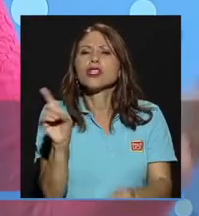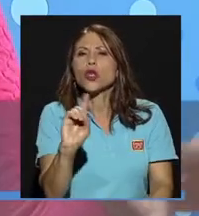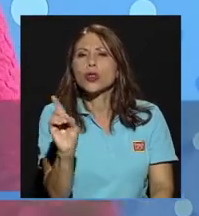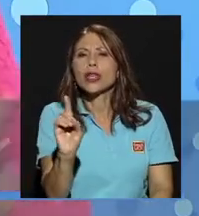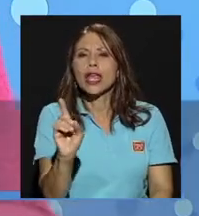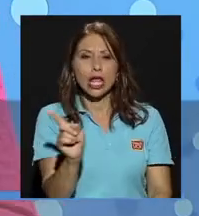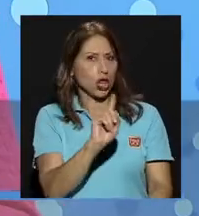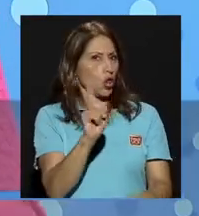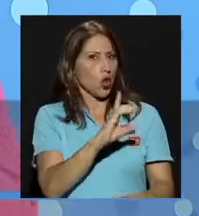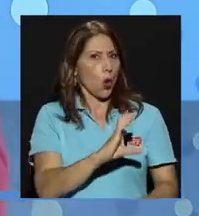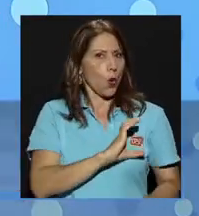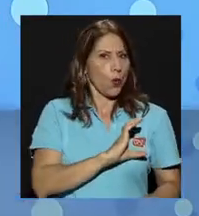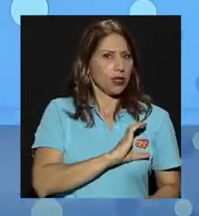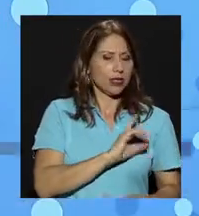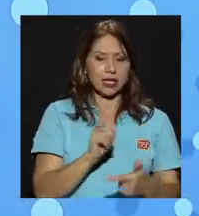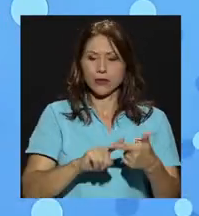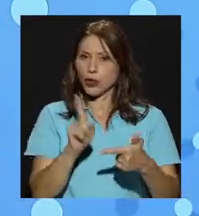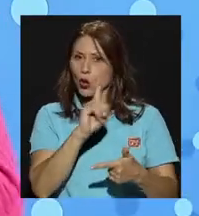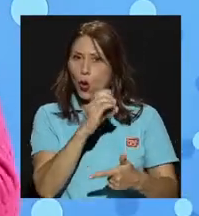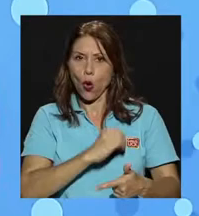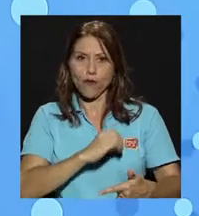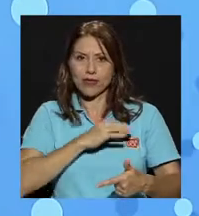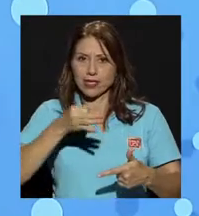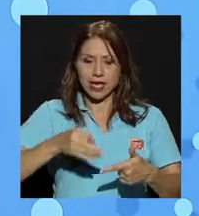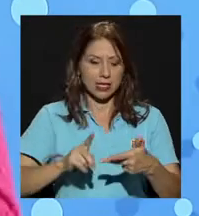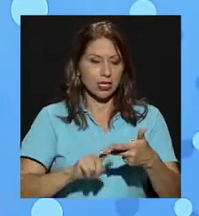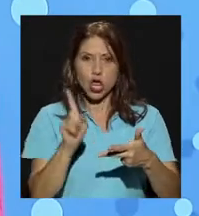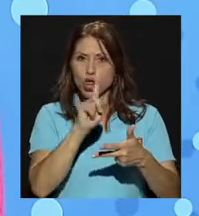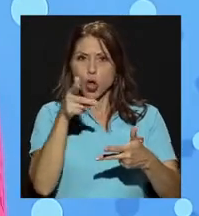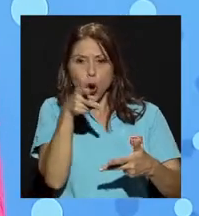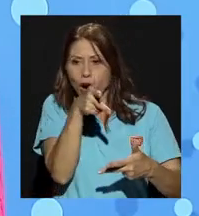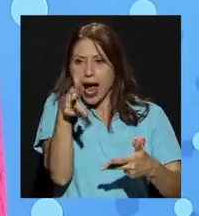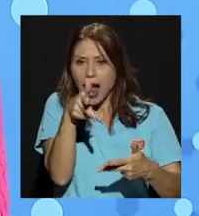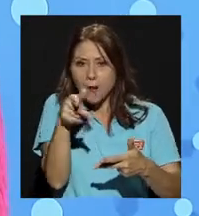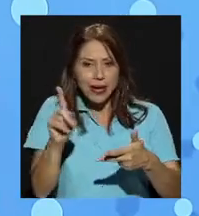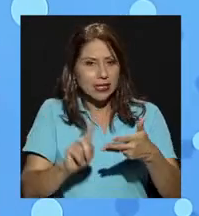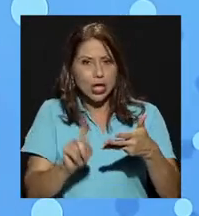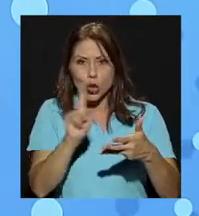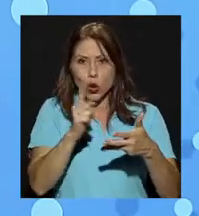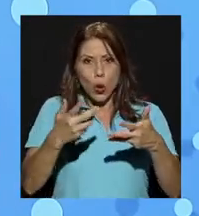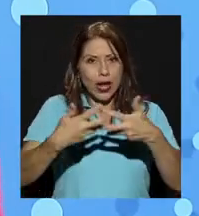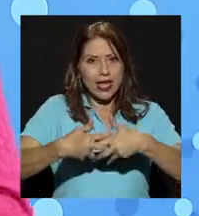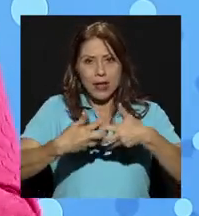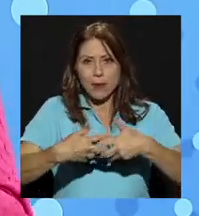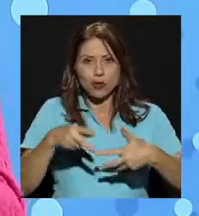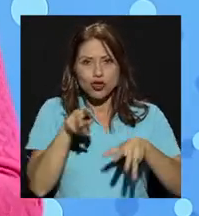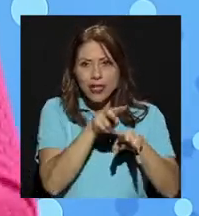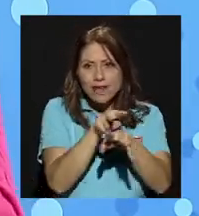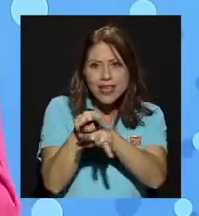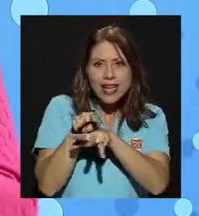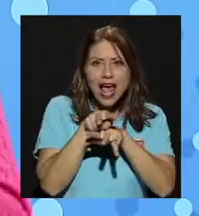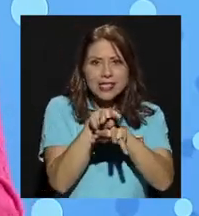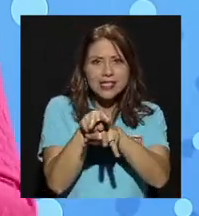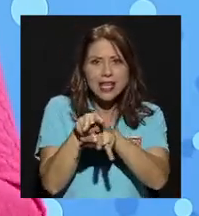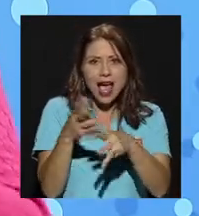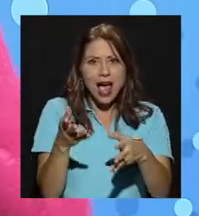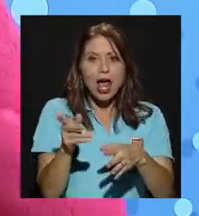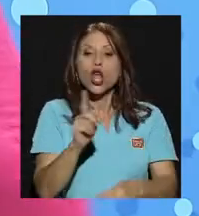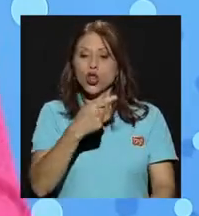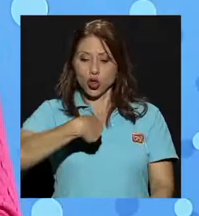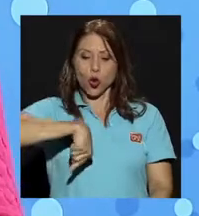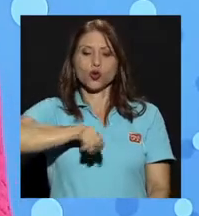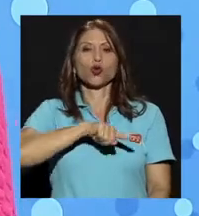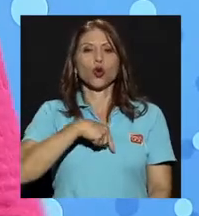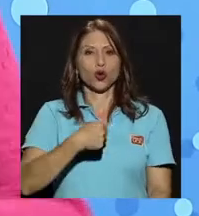los oficiales de seguridad, no las cámaras, no los equipos de vigilancia, ¿qué tenemos entonces